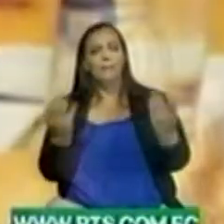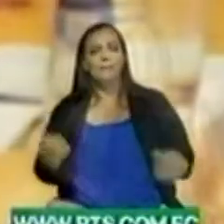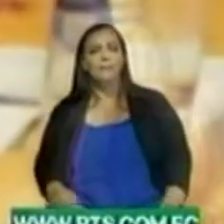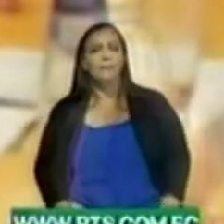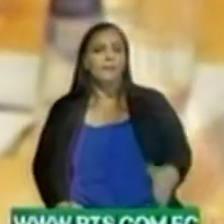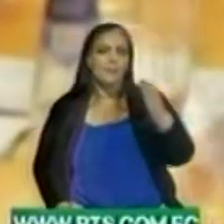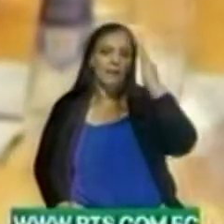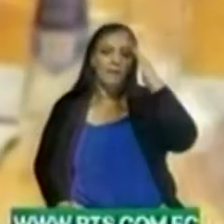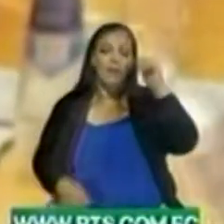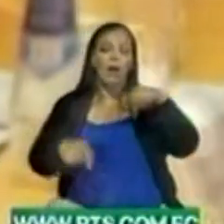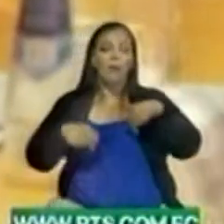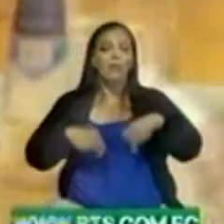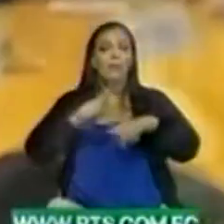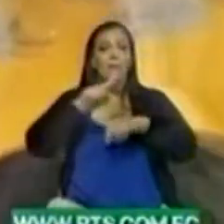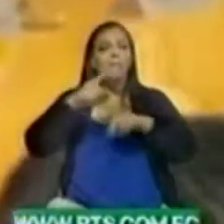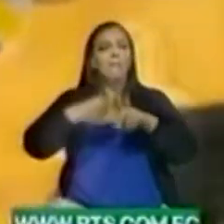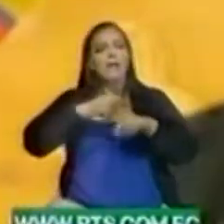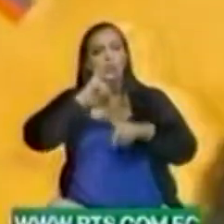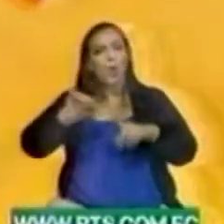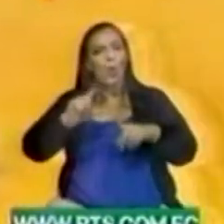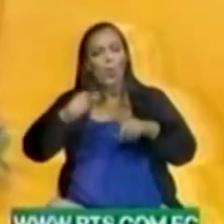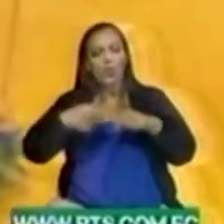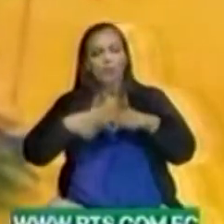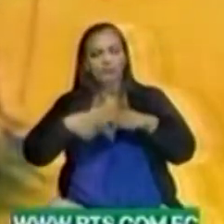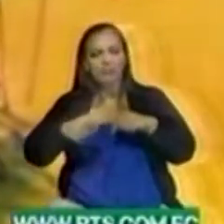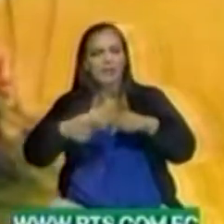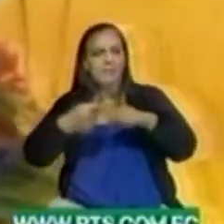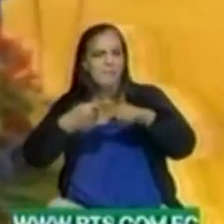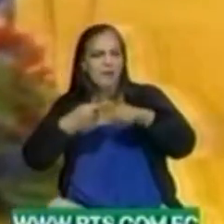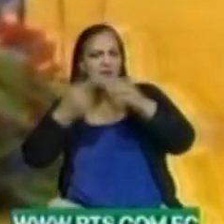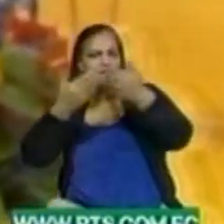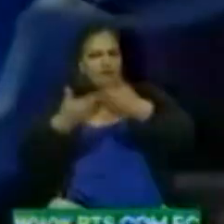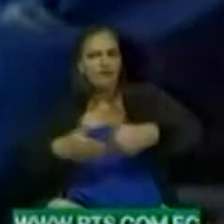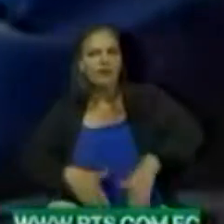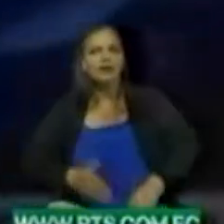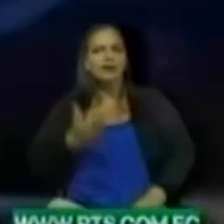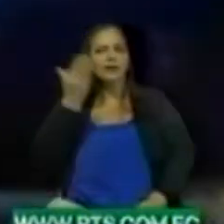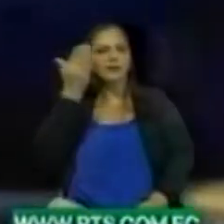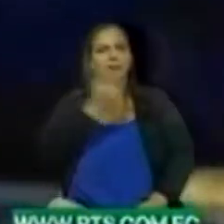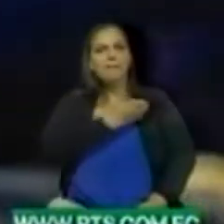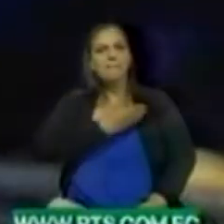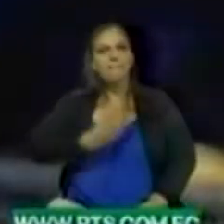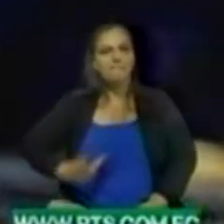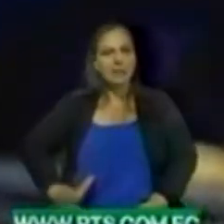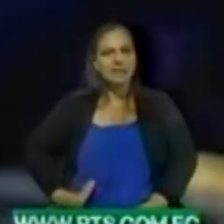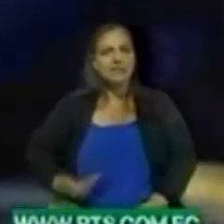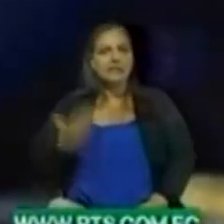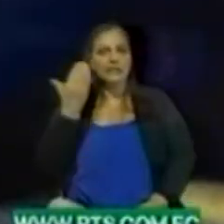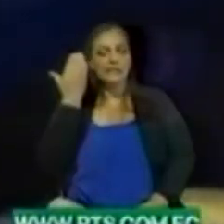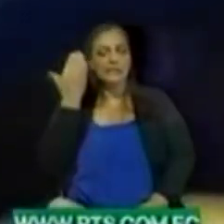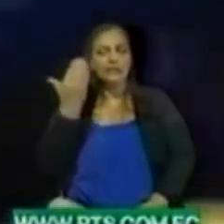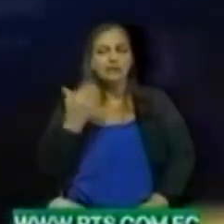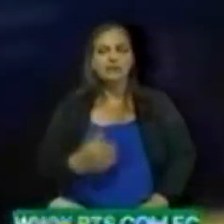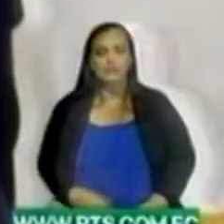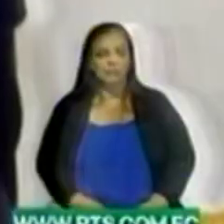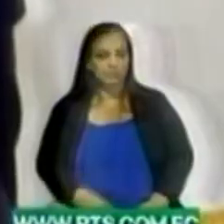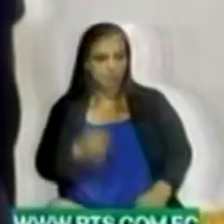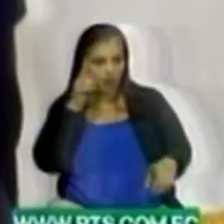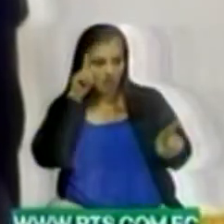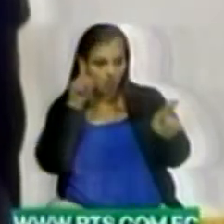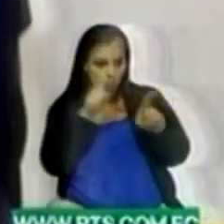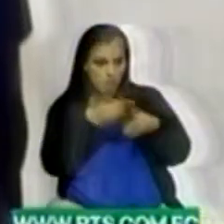el Parlamento y posteriormente el mismo monarca de los Países Bajos van a confirmar el acuerdo comercial.